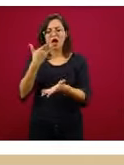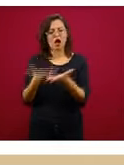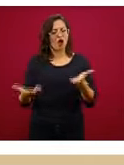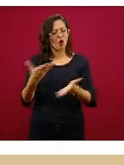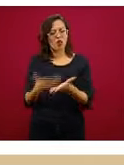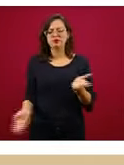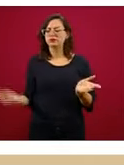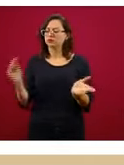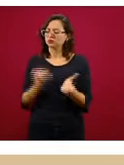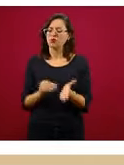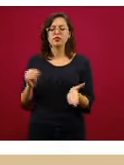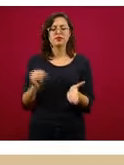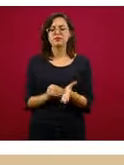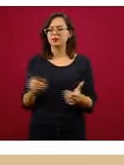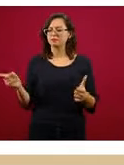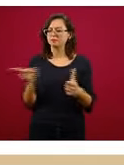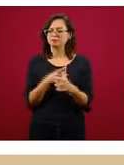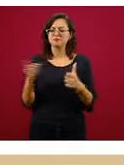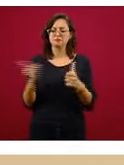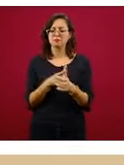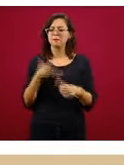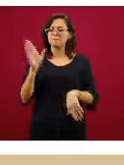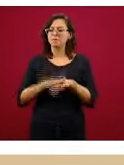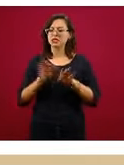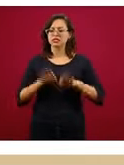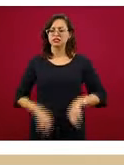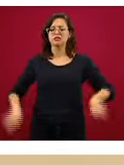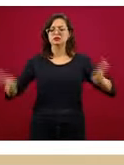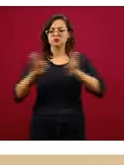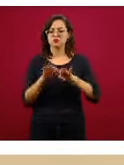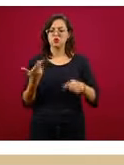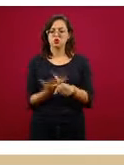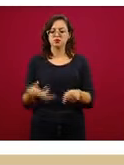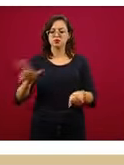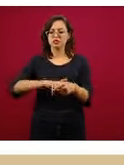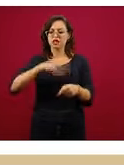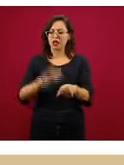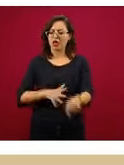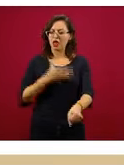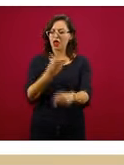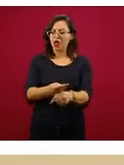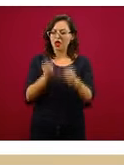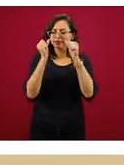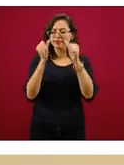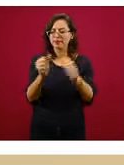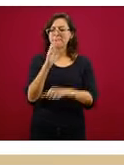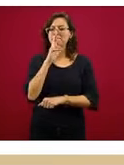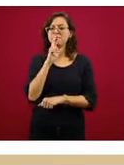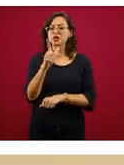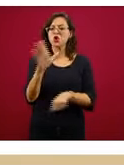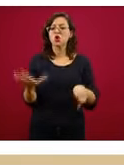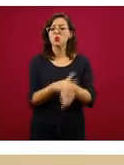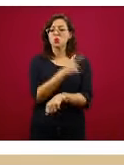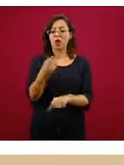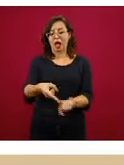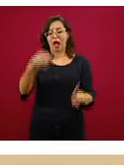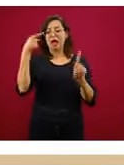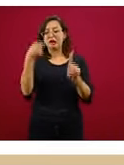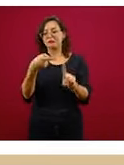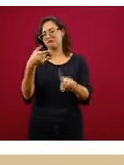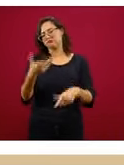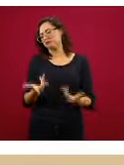teniendo la prioridad de reforzar el componente de atención hospitalaria. ¿Por qué? Pues porque ahí está el